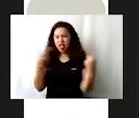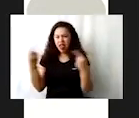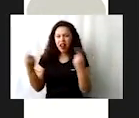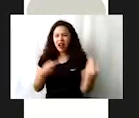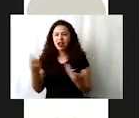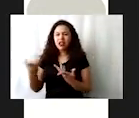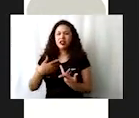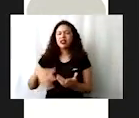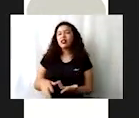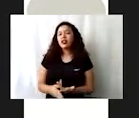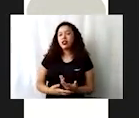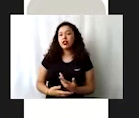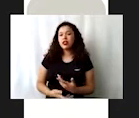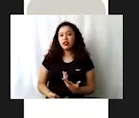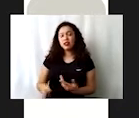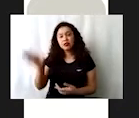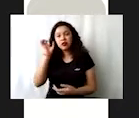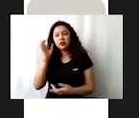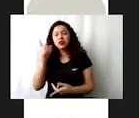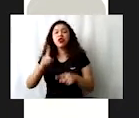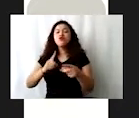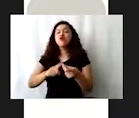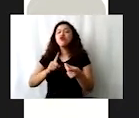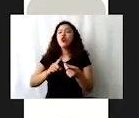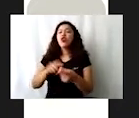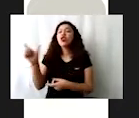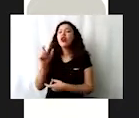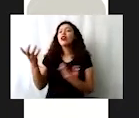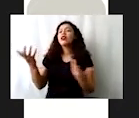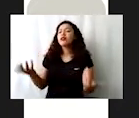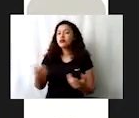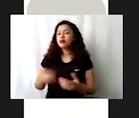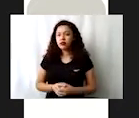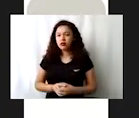¡Que no te escuché! ¿Dónde estabas tú cuando...?